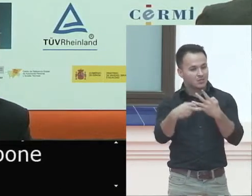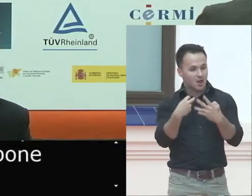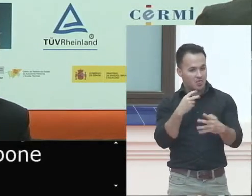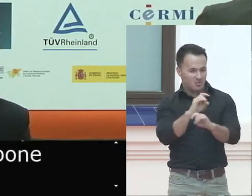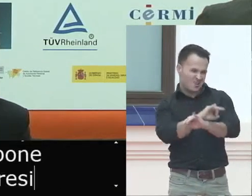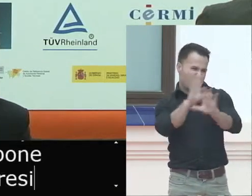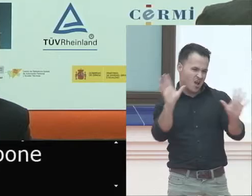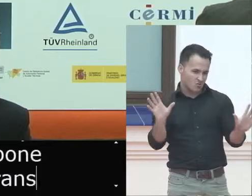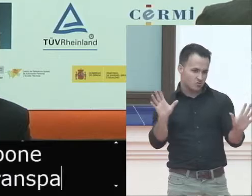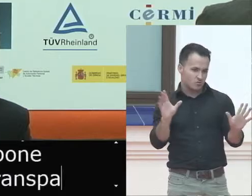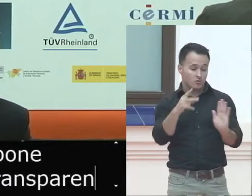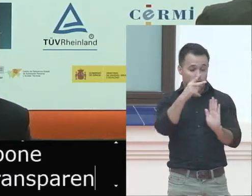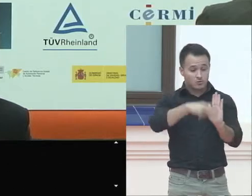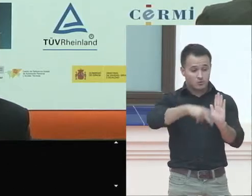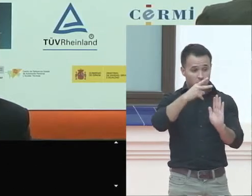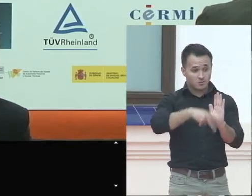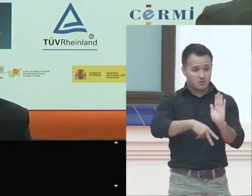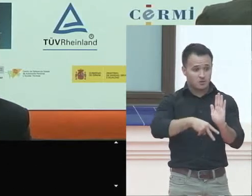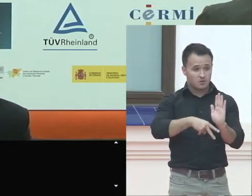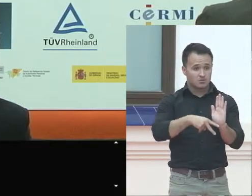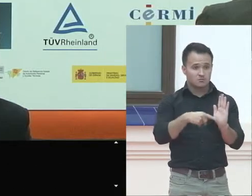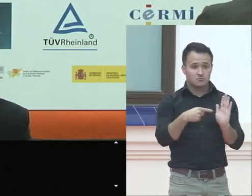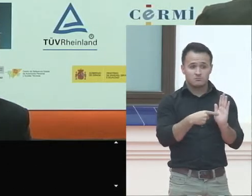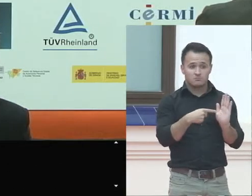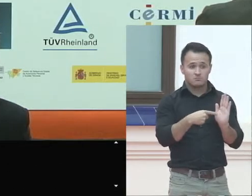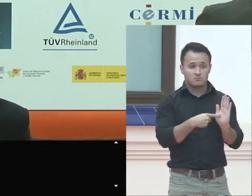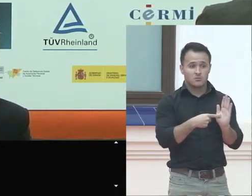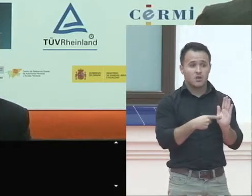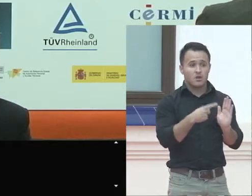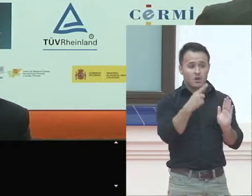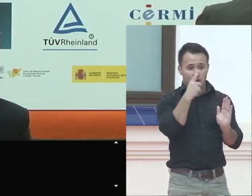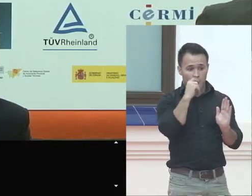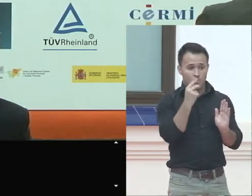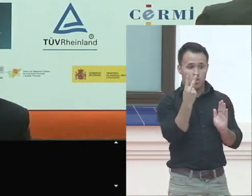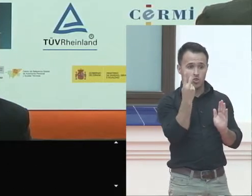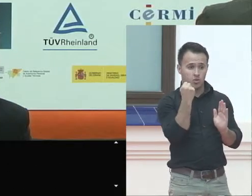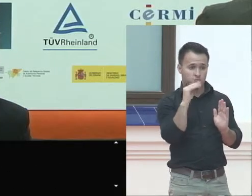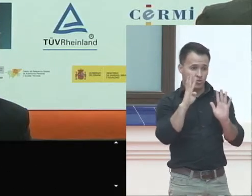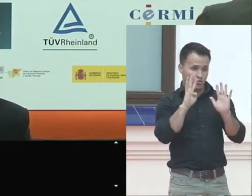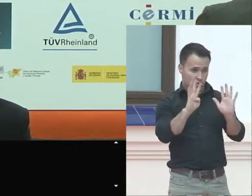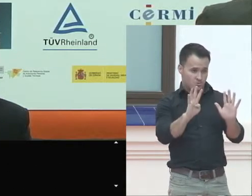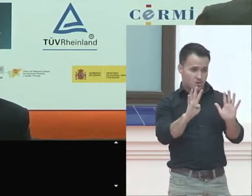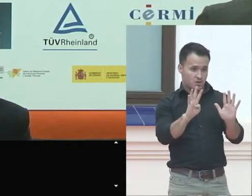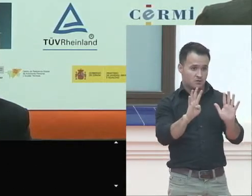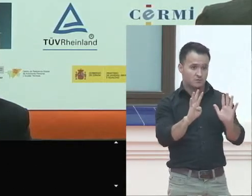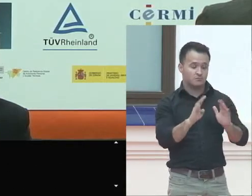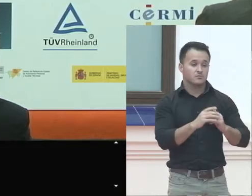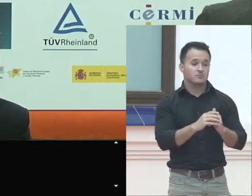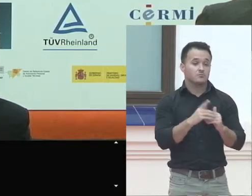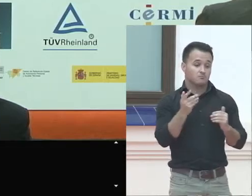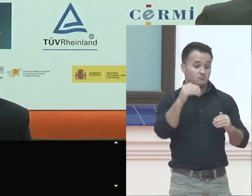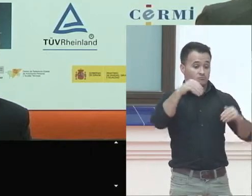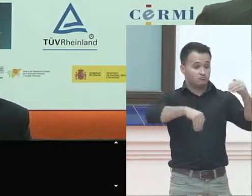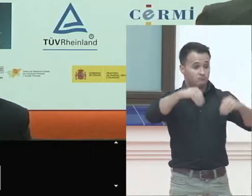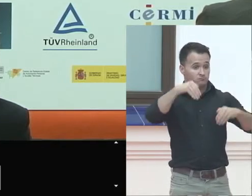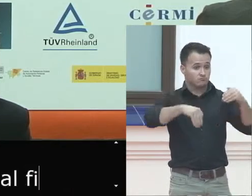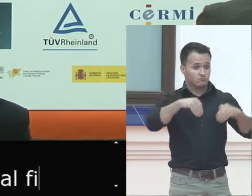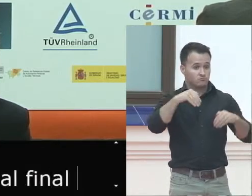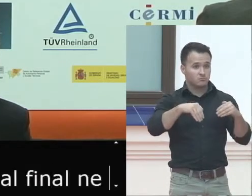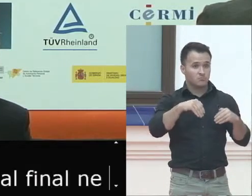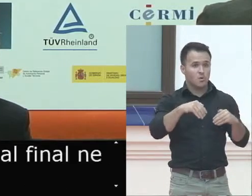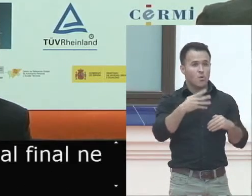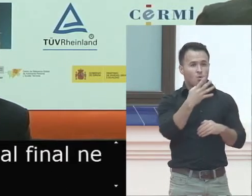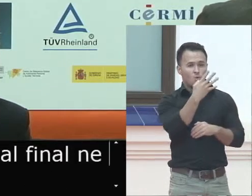transparencia. Esta norma, la 301.549, al final, en la votación de encuesta,